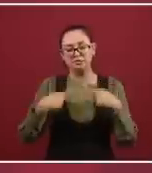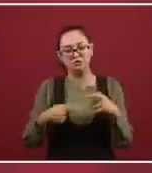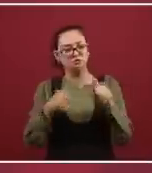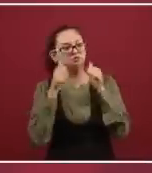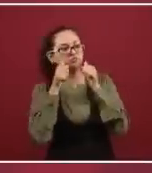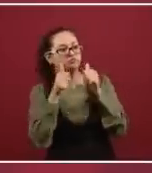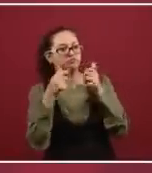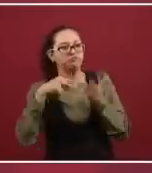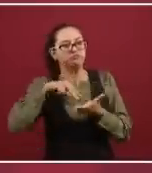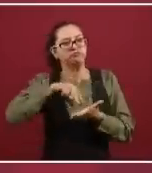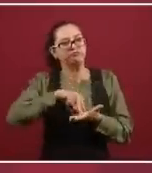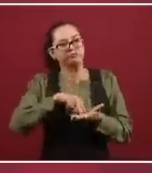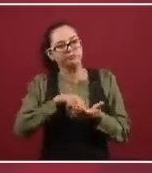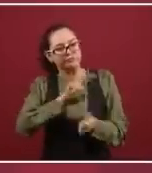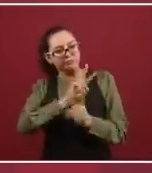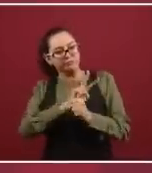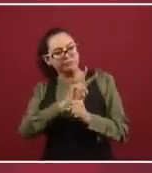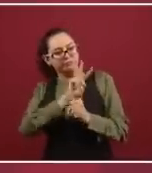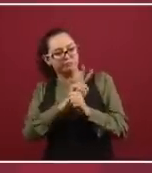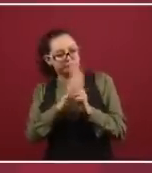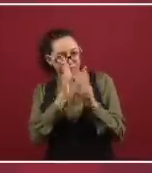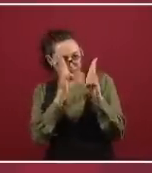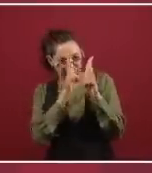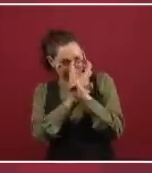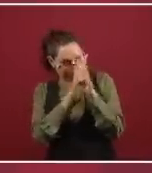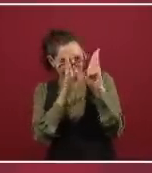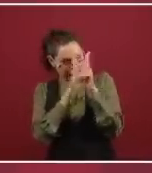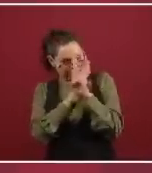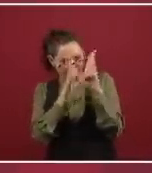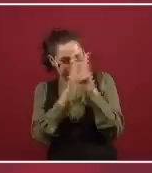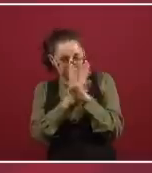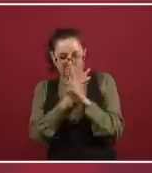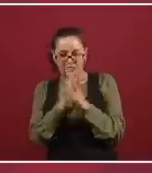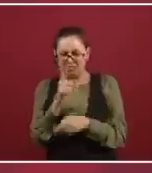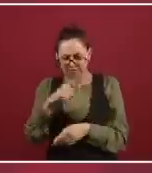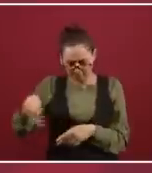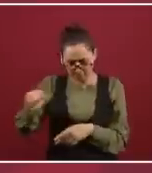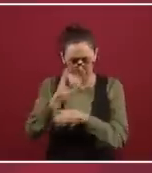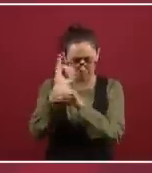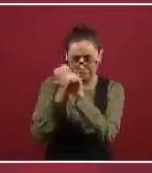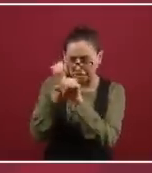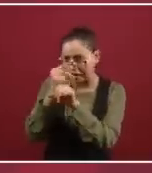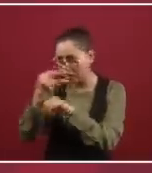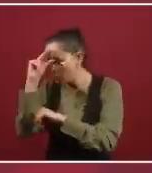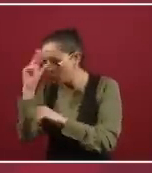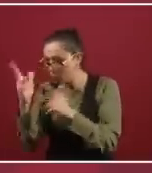seguridad, de espionaje, que no de inteligencia.